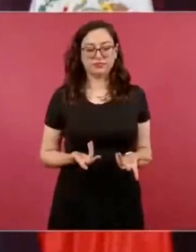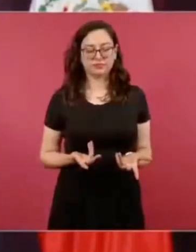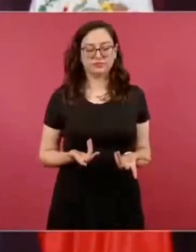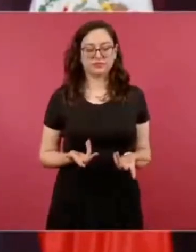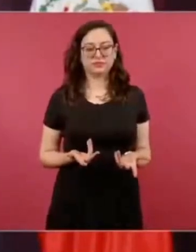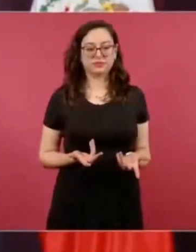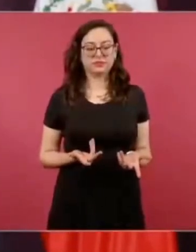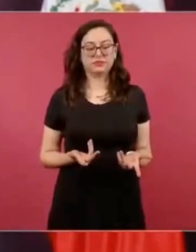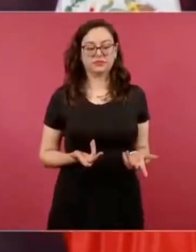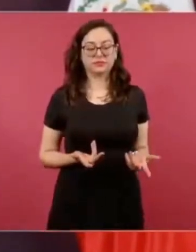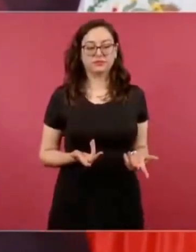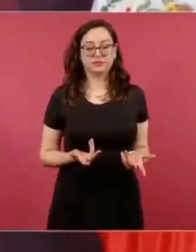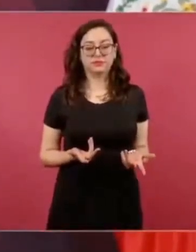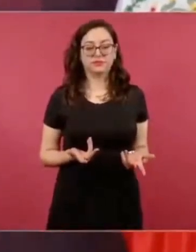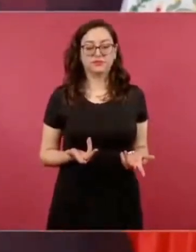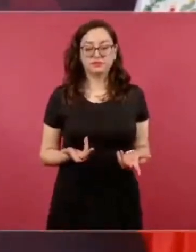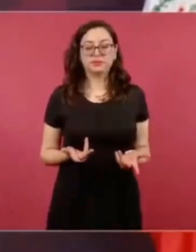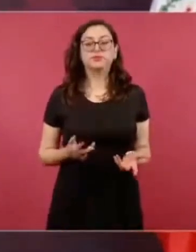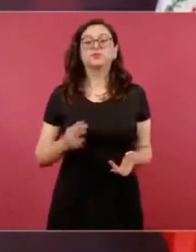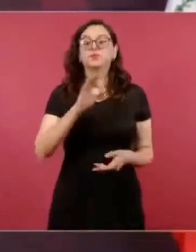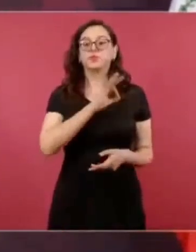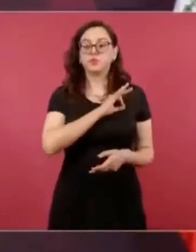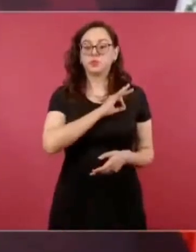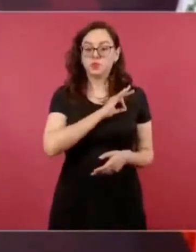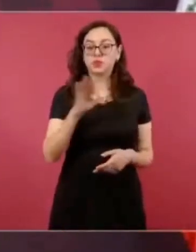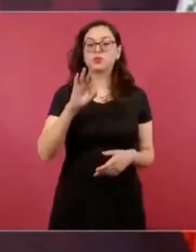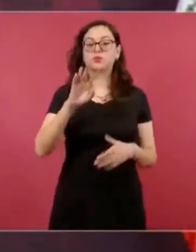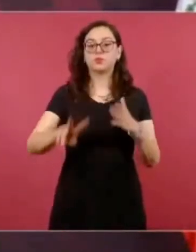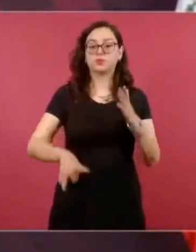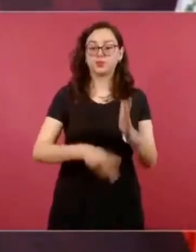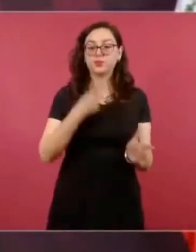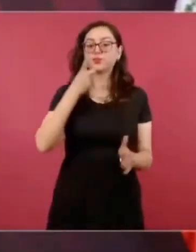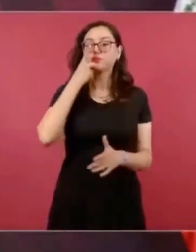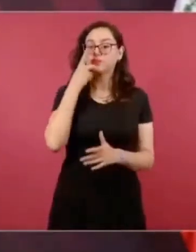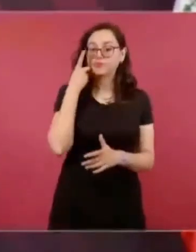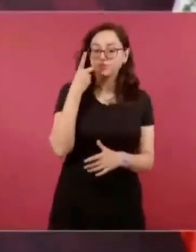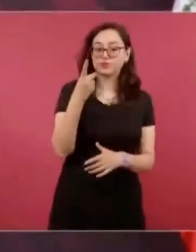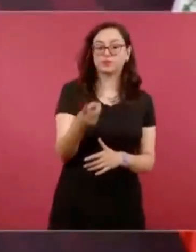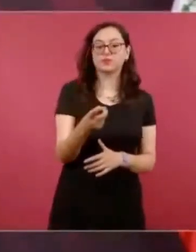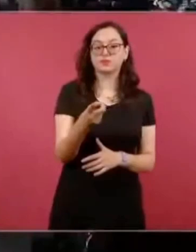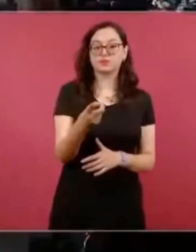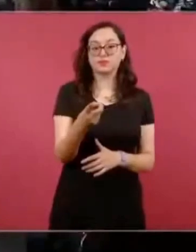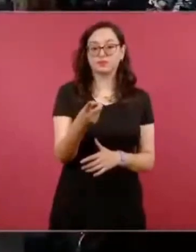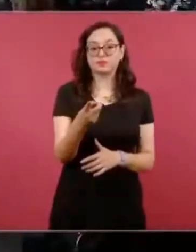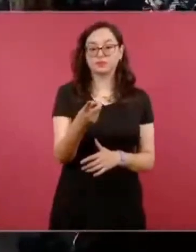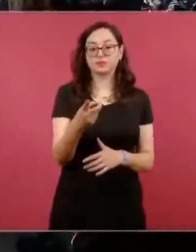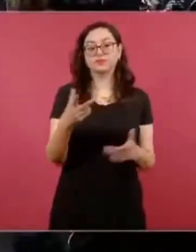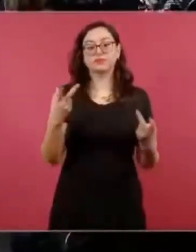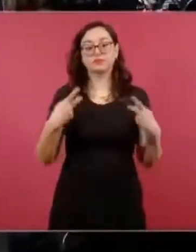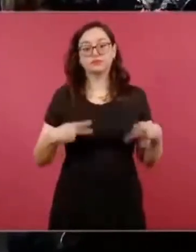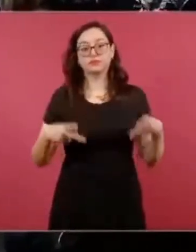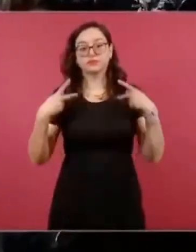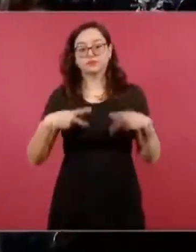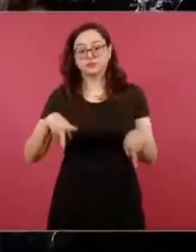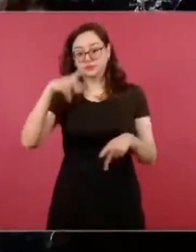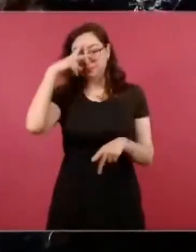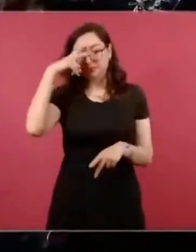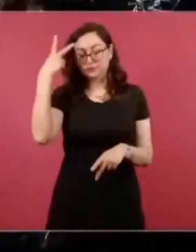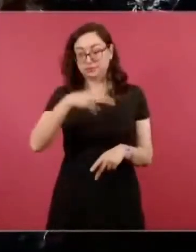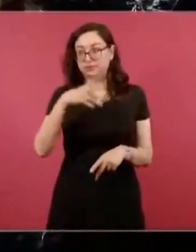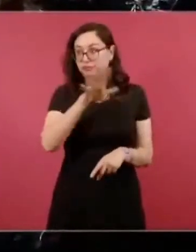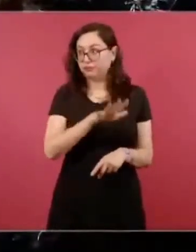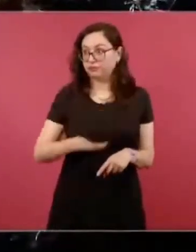Afortunadamente, volvemos a repetir que el pueblo de México está muy